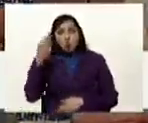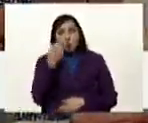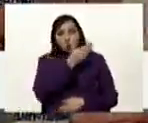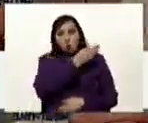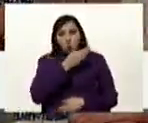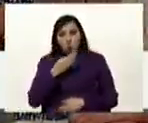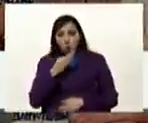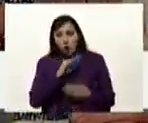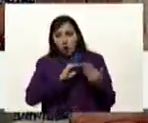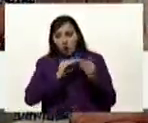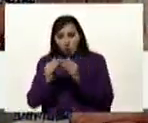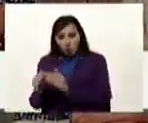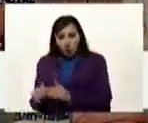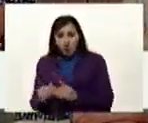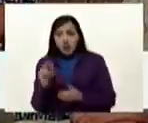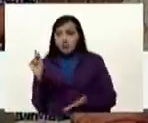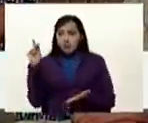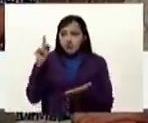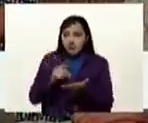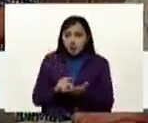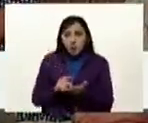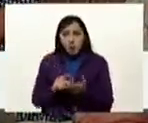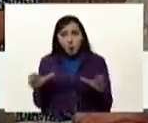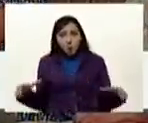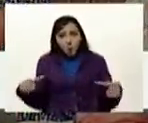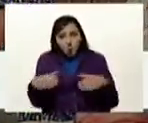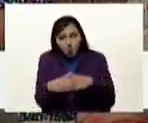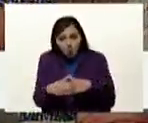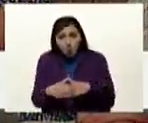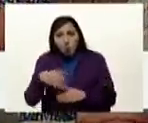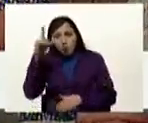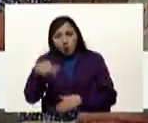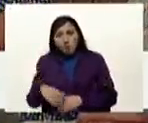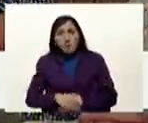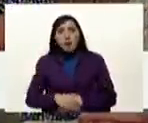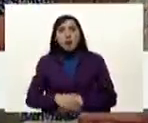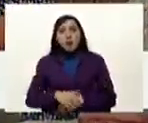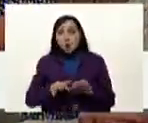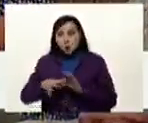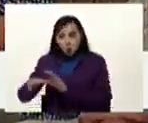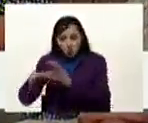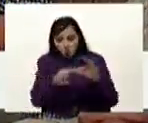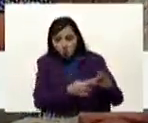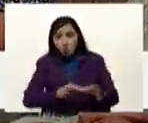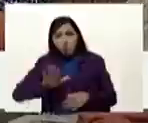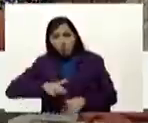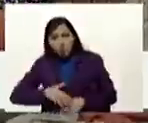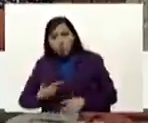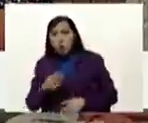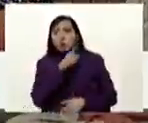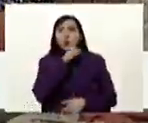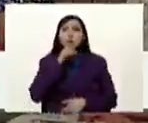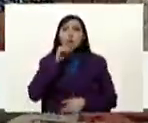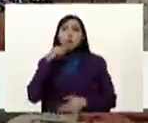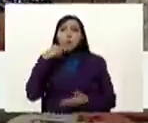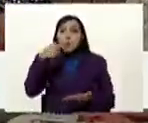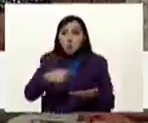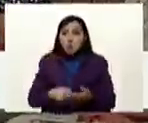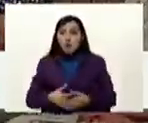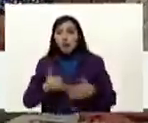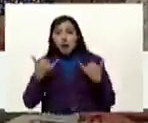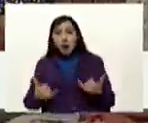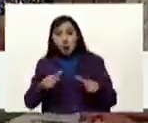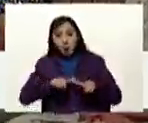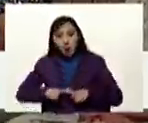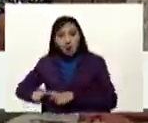la comunidad. Aquí también vino conmigo un equipo de Juntos Todo Es Posible, y en este sector, aquí mismo en este